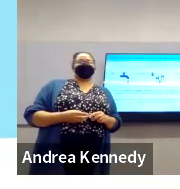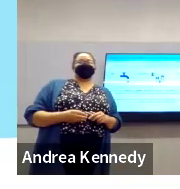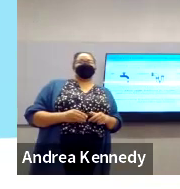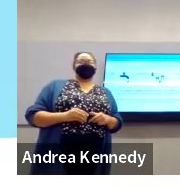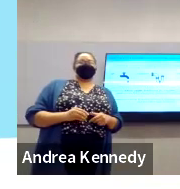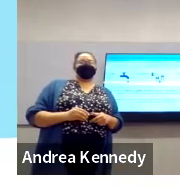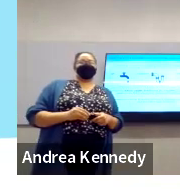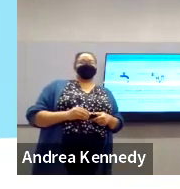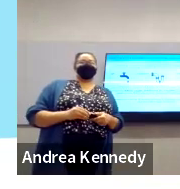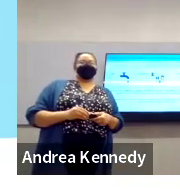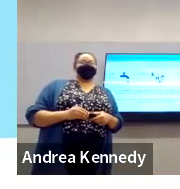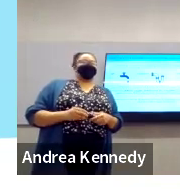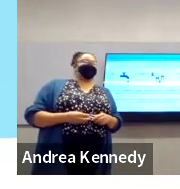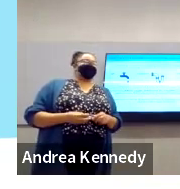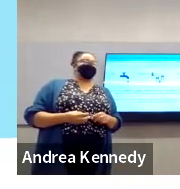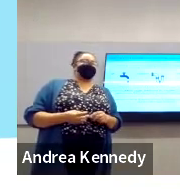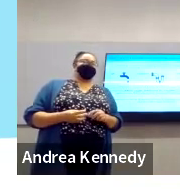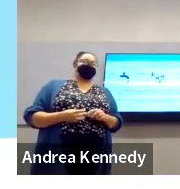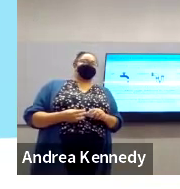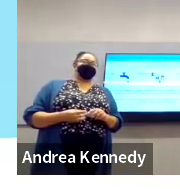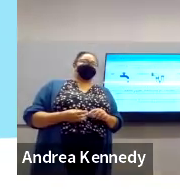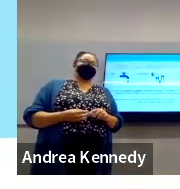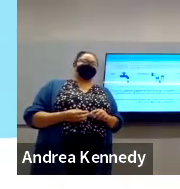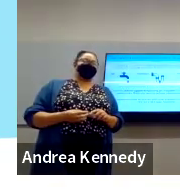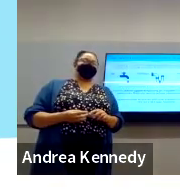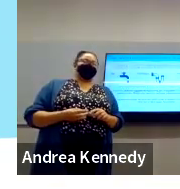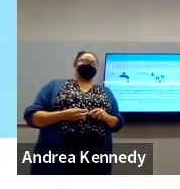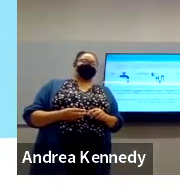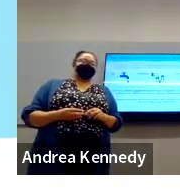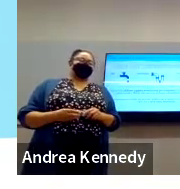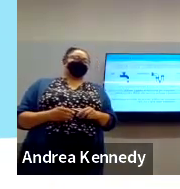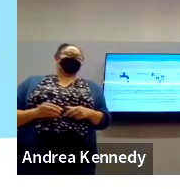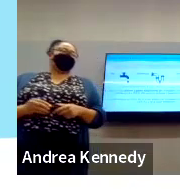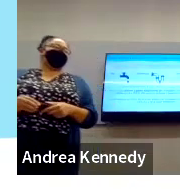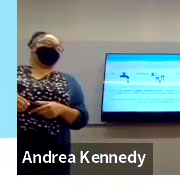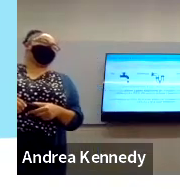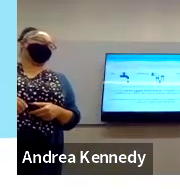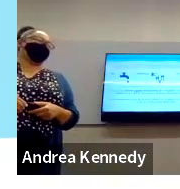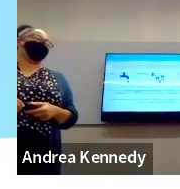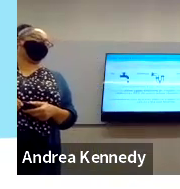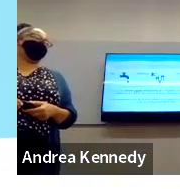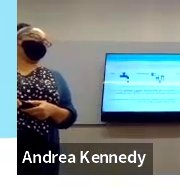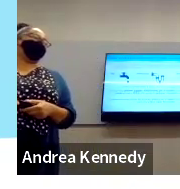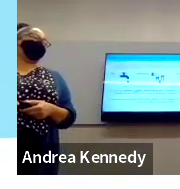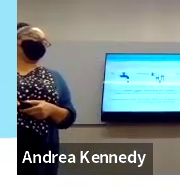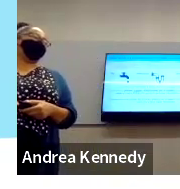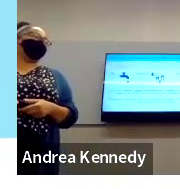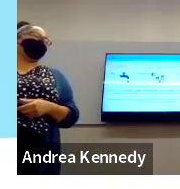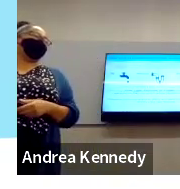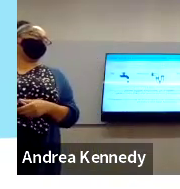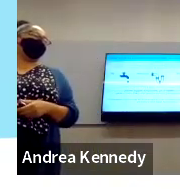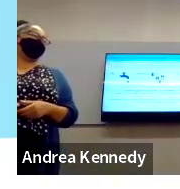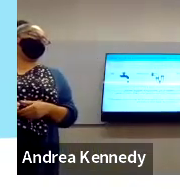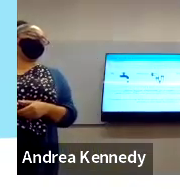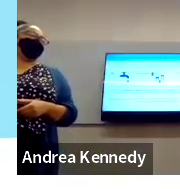absolutamente me va a perjudicar y ya no voy a tener una salida. So I have a question. How is this gonna